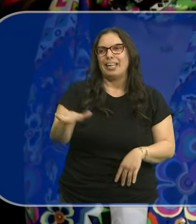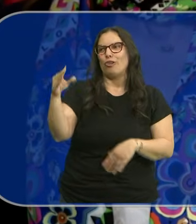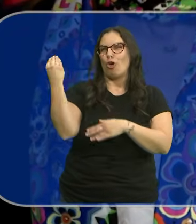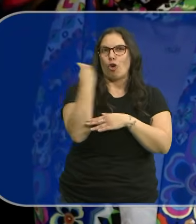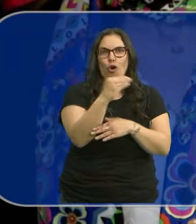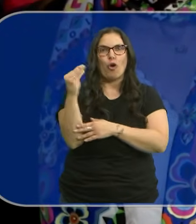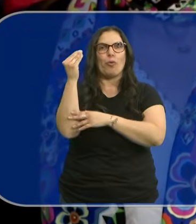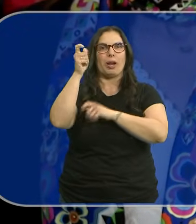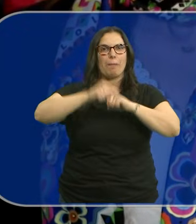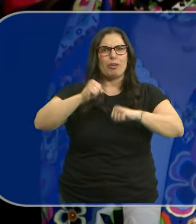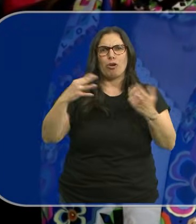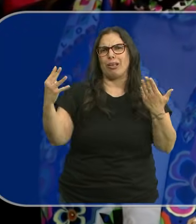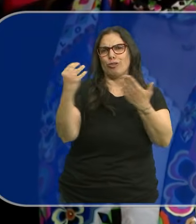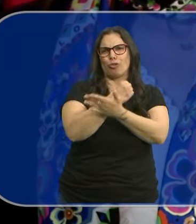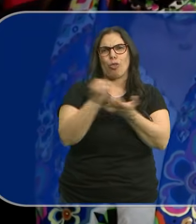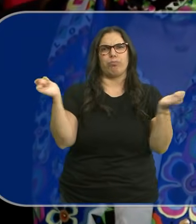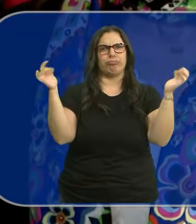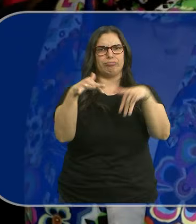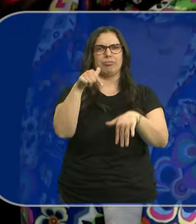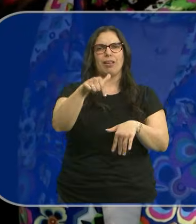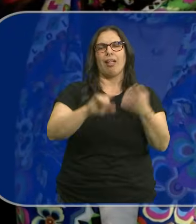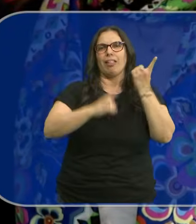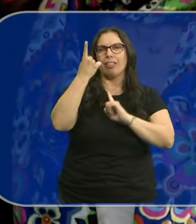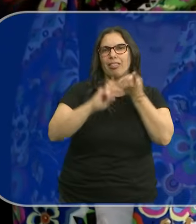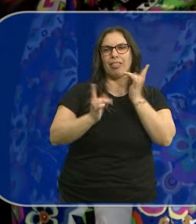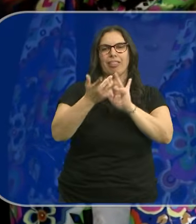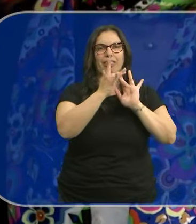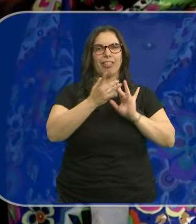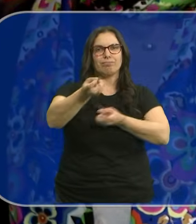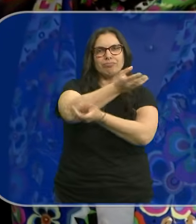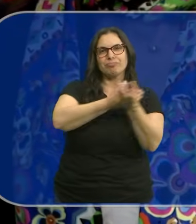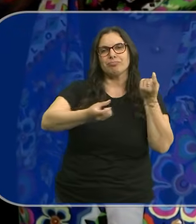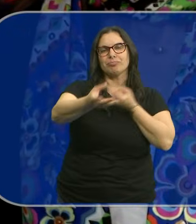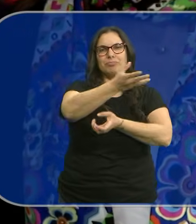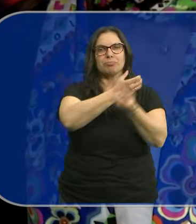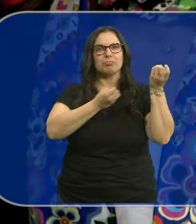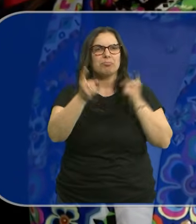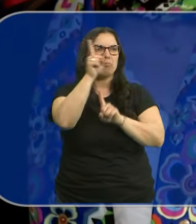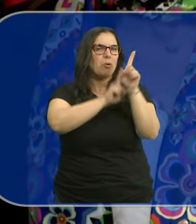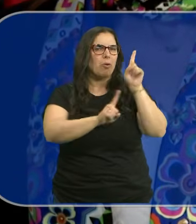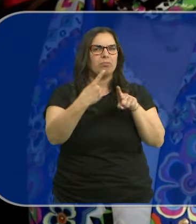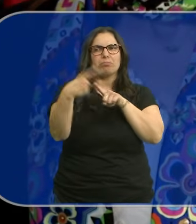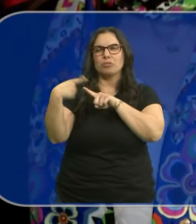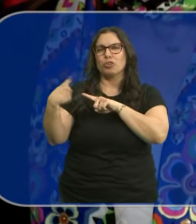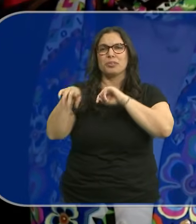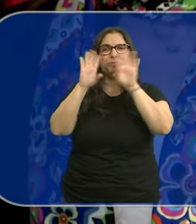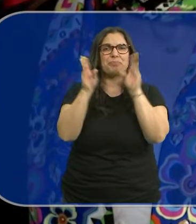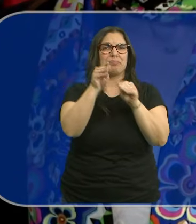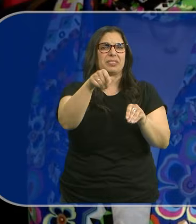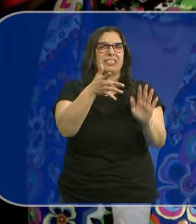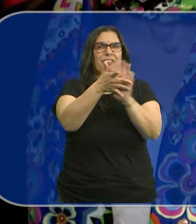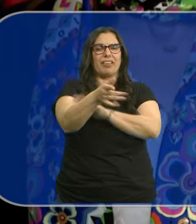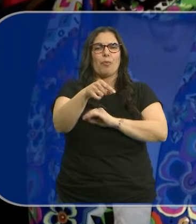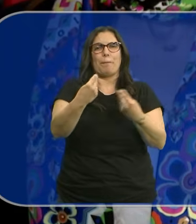los jóvenes y las personas mayores para hablar, para charlar, para contarse sus problemas y, en definitiva,